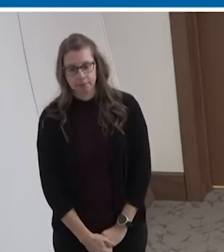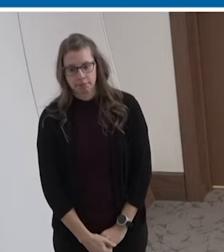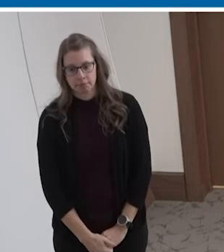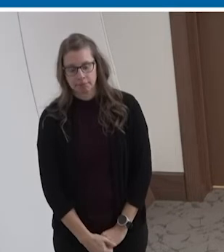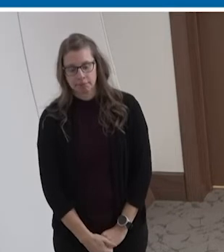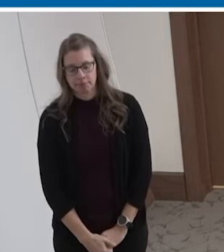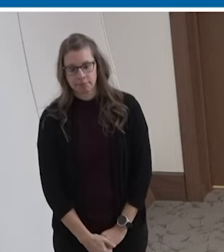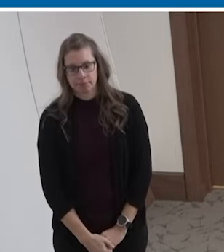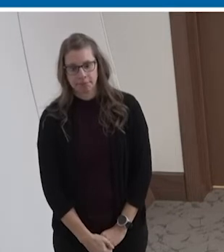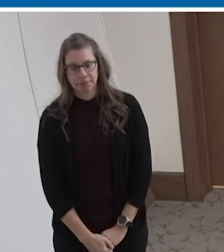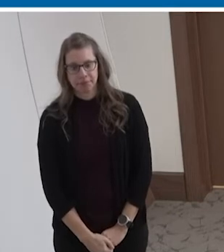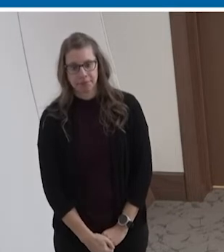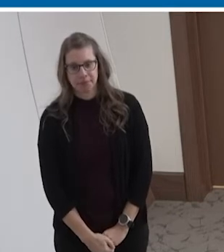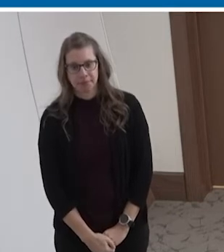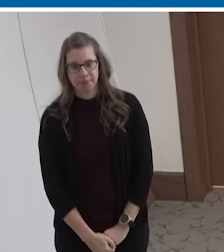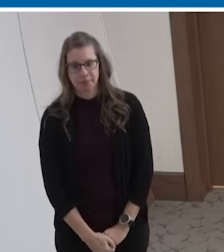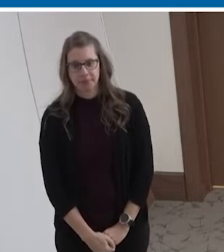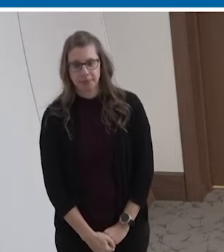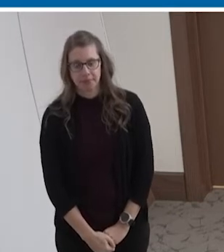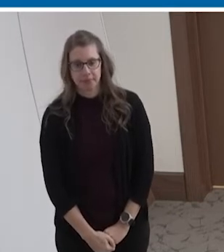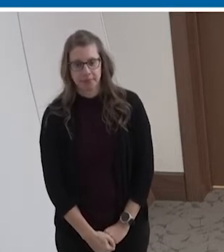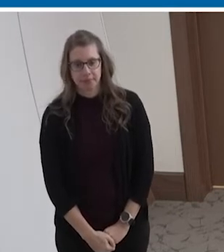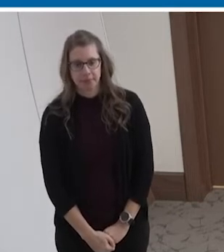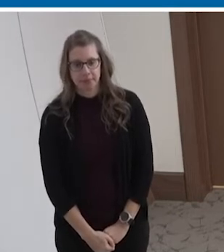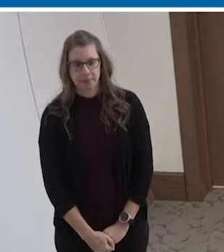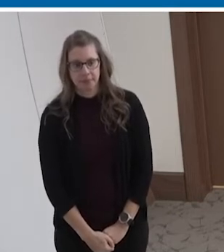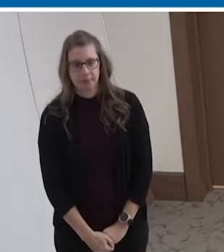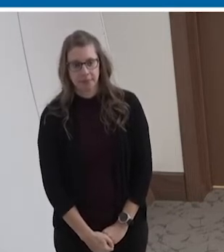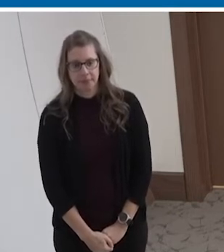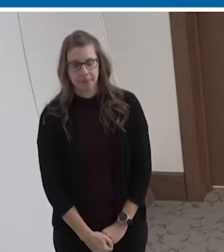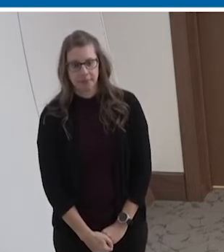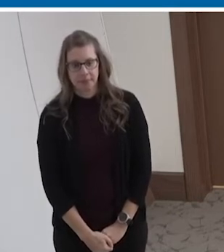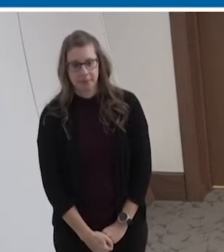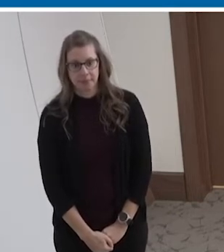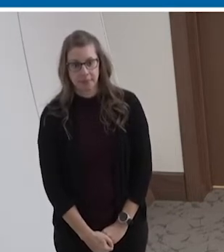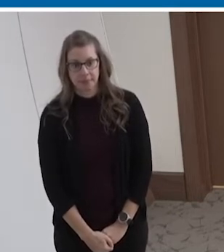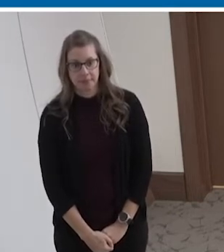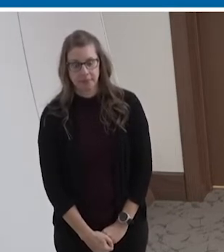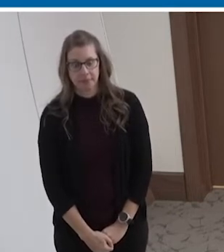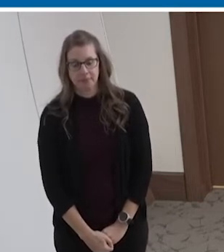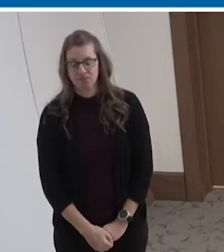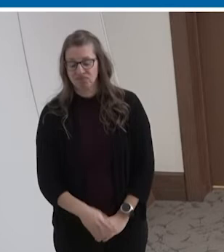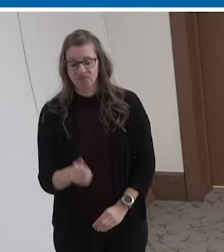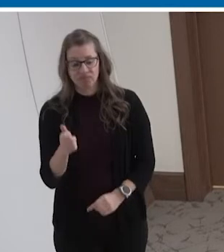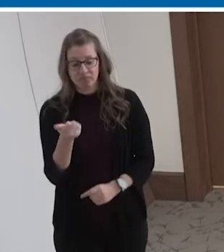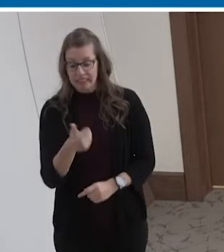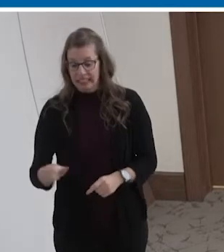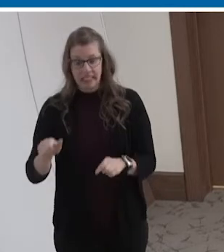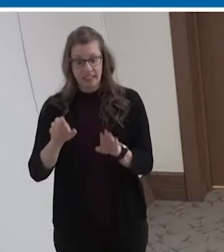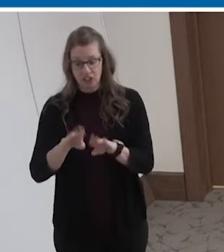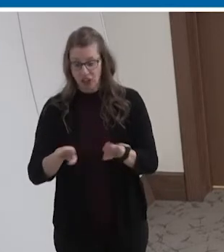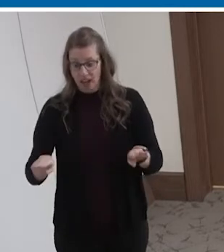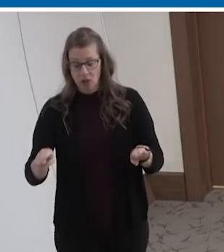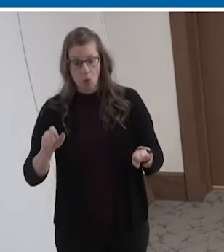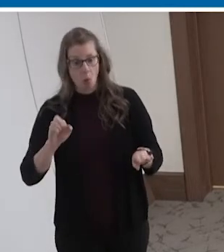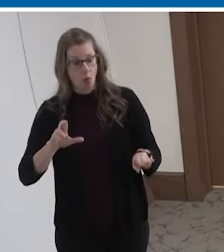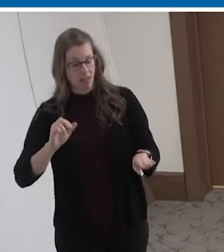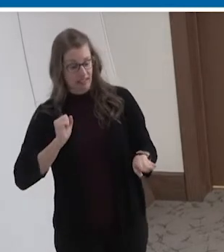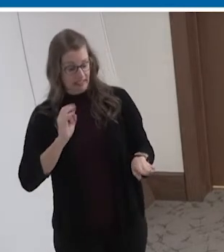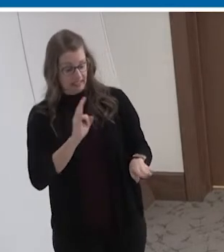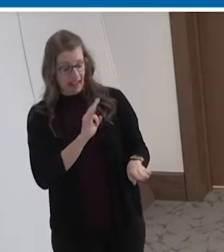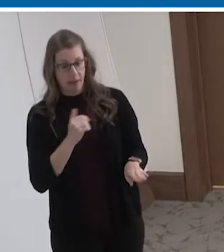poder inscribir a su niño en este estudio. Ahí lo... Any child or staff member